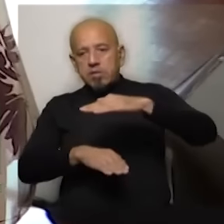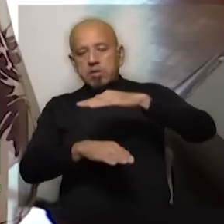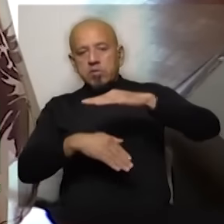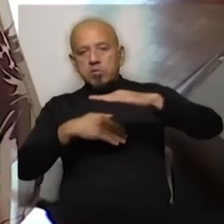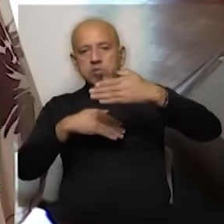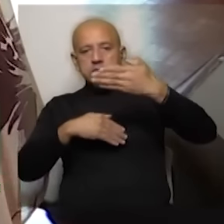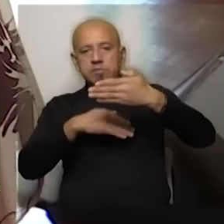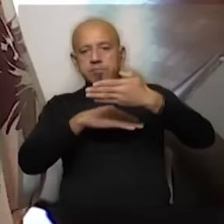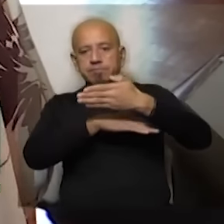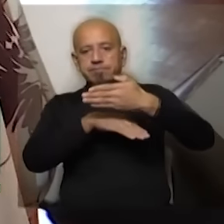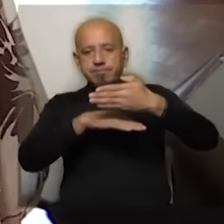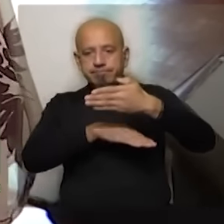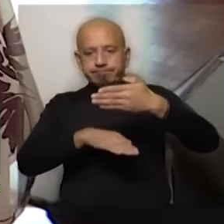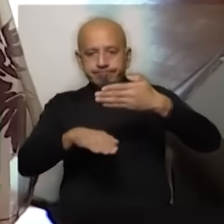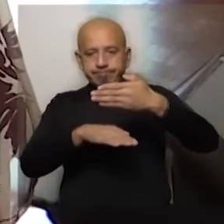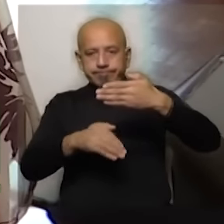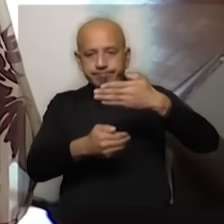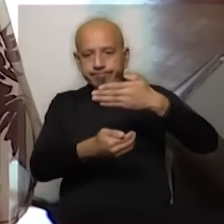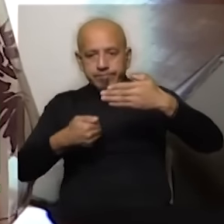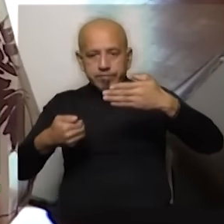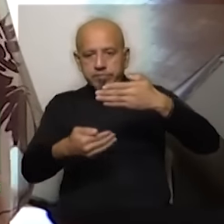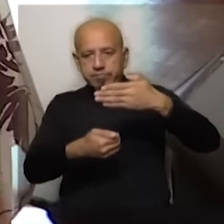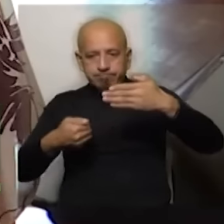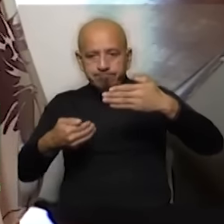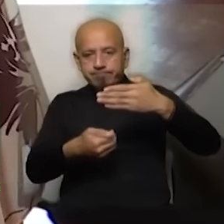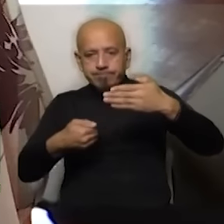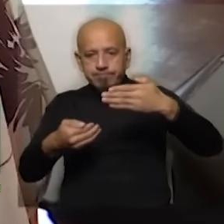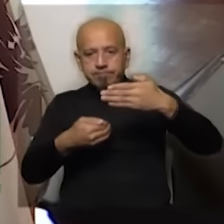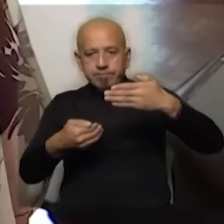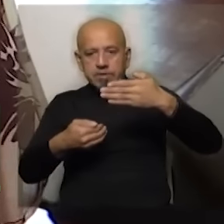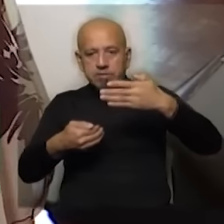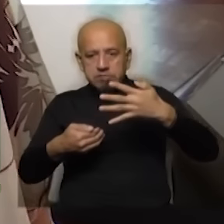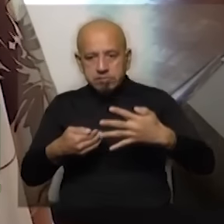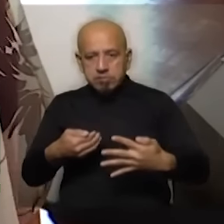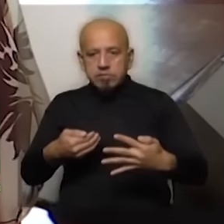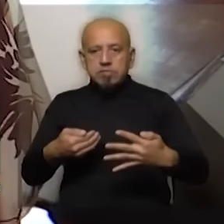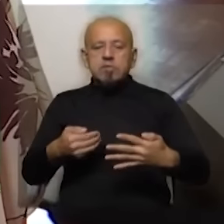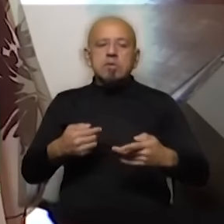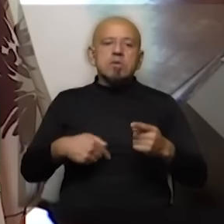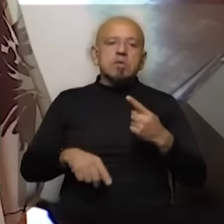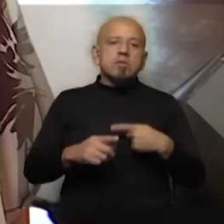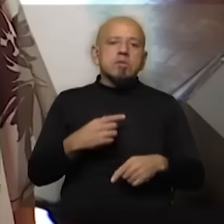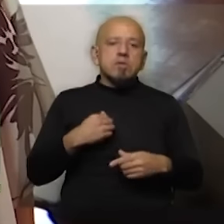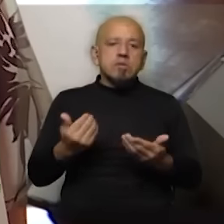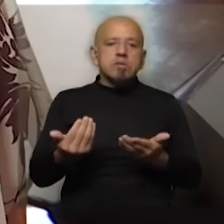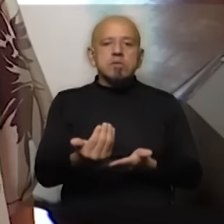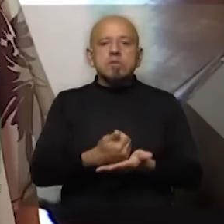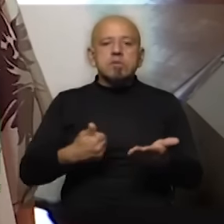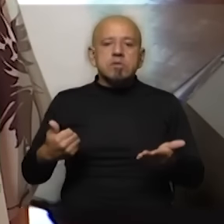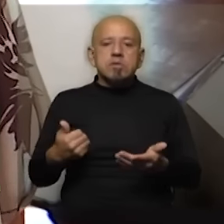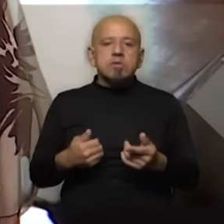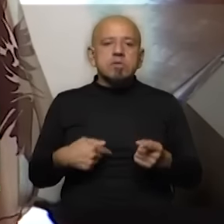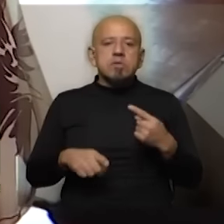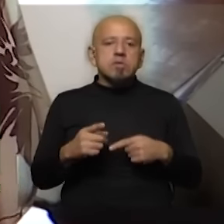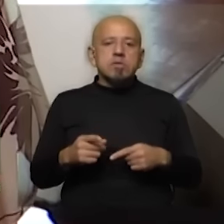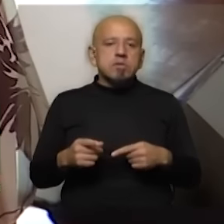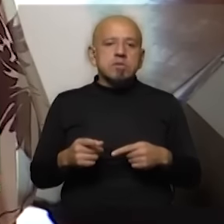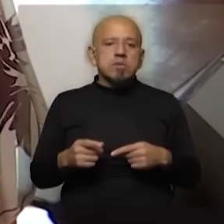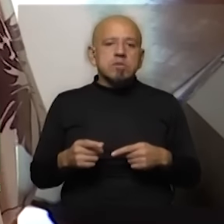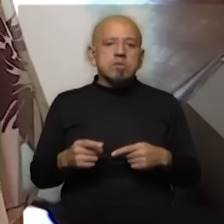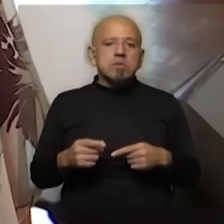Rambla. En estos 2 puntos es la misma causa. Las mareas y el arrastre de arenas produce un descalce